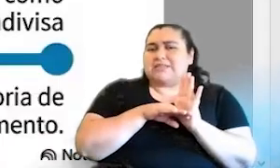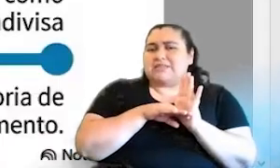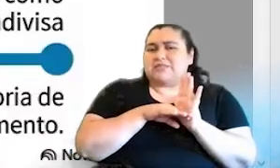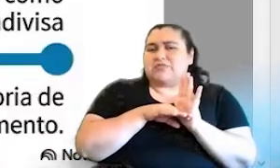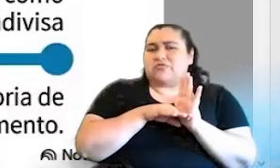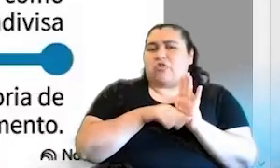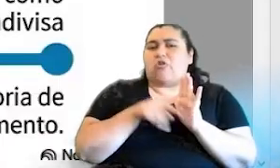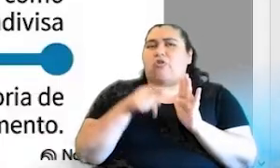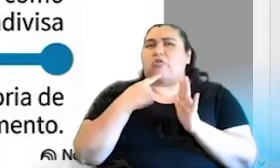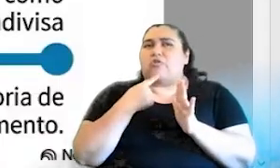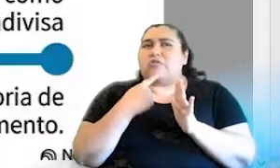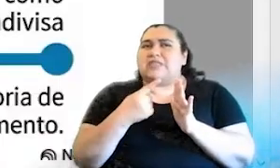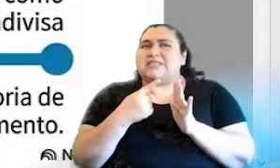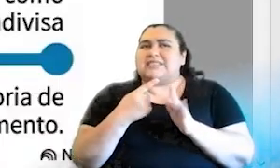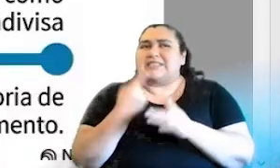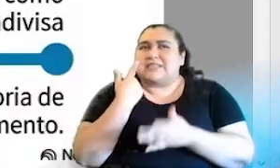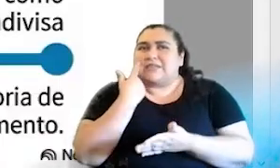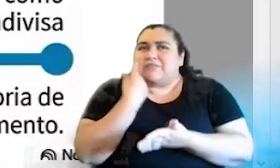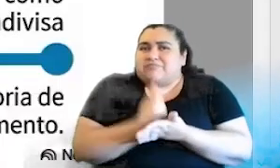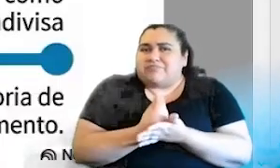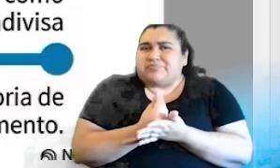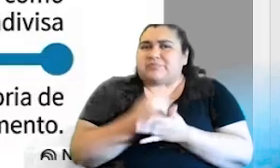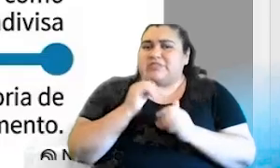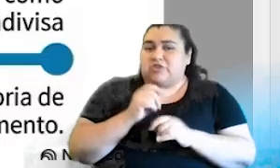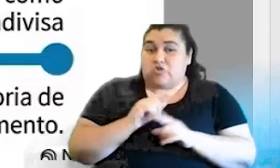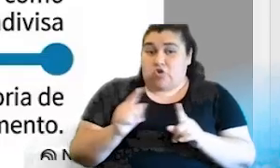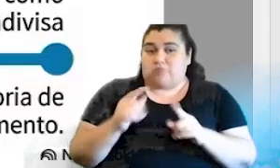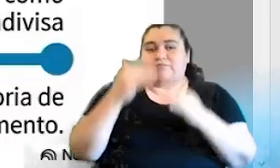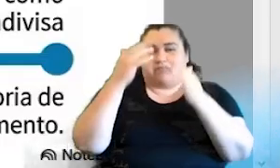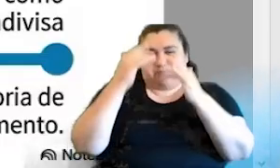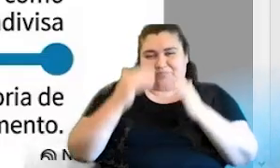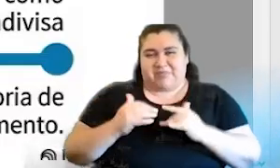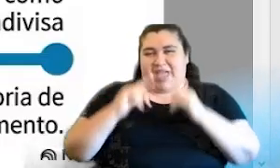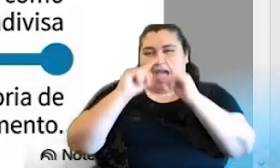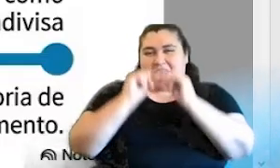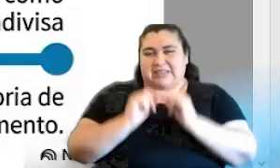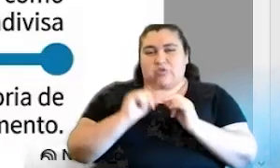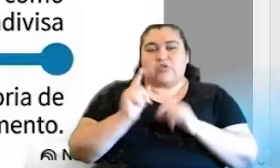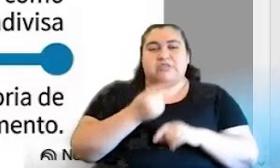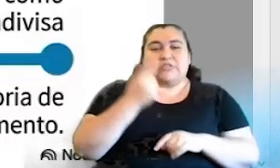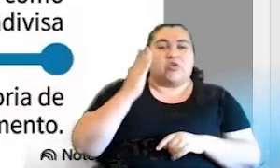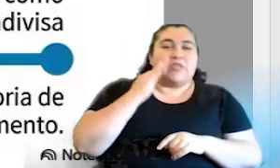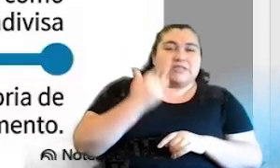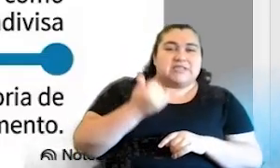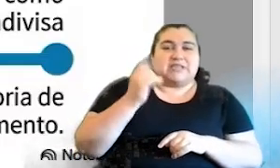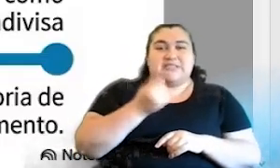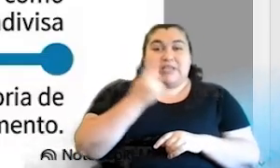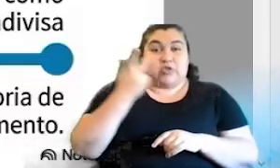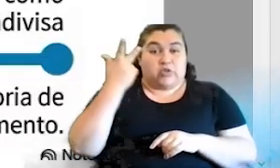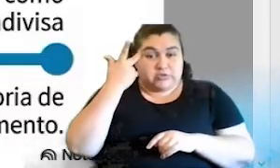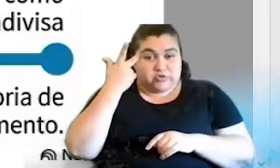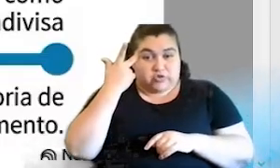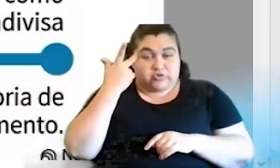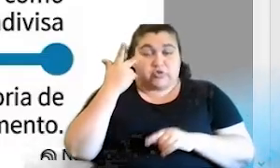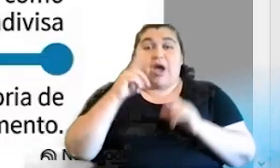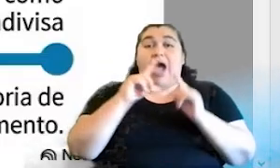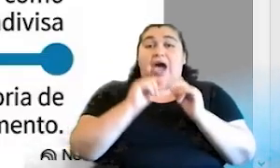son residentes o no? En los artículos 116, 118 de la ley y los